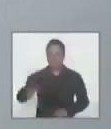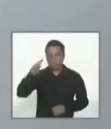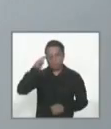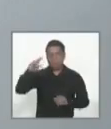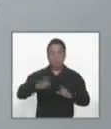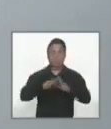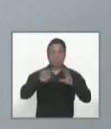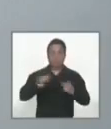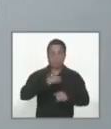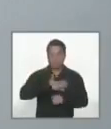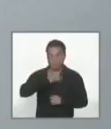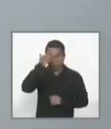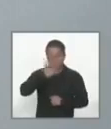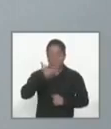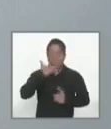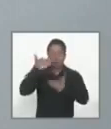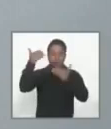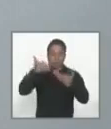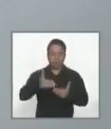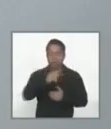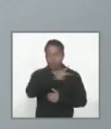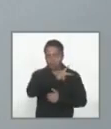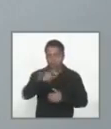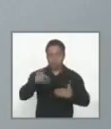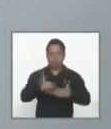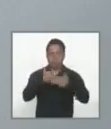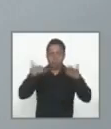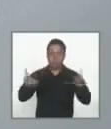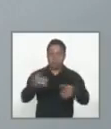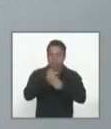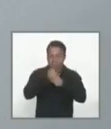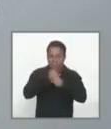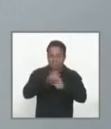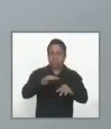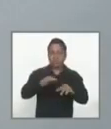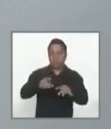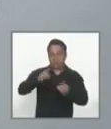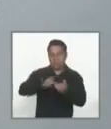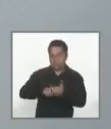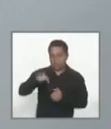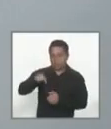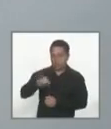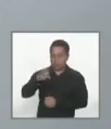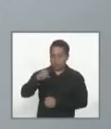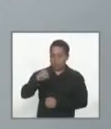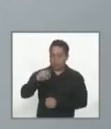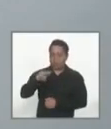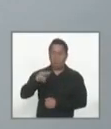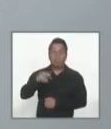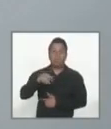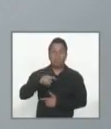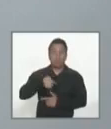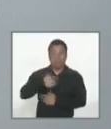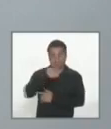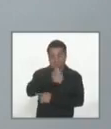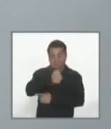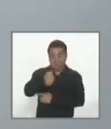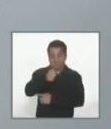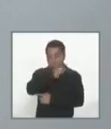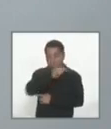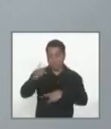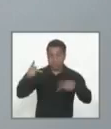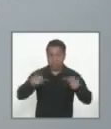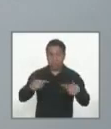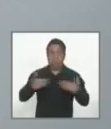tal? ¿Cómo están? Muy buenas noches, bienvenidos y bienvenidas a esta transmisión que realizamos desde la Corte B. Queremos saludar a todas las personas que ya están en contacto